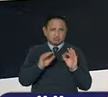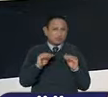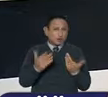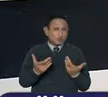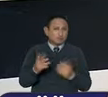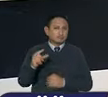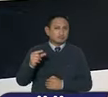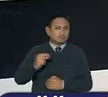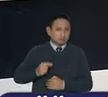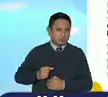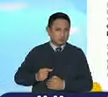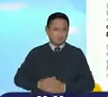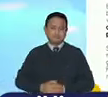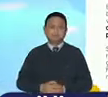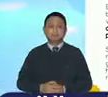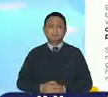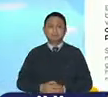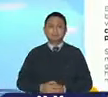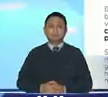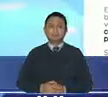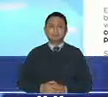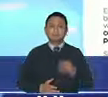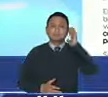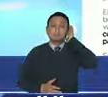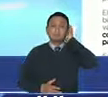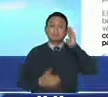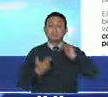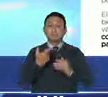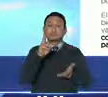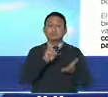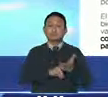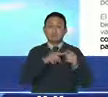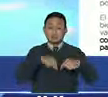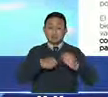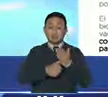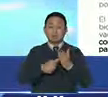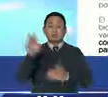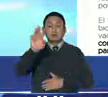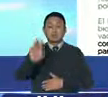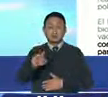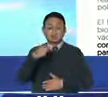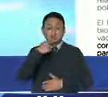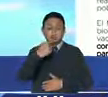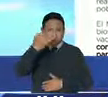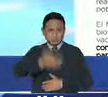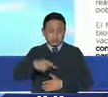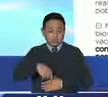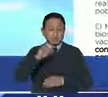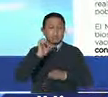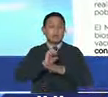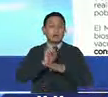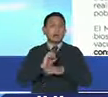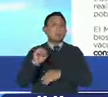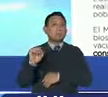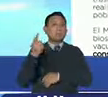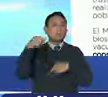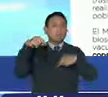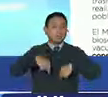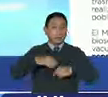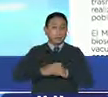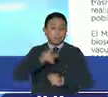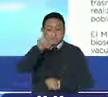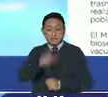detalles. Fue a través de este comunicado que el Ministerio de Salud confirmó que en Ecuador ya se registra el primer